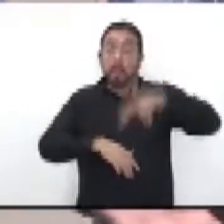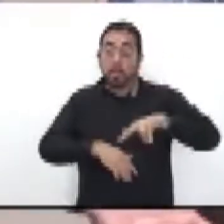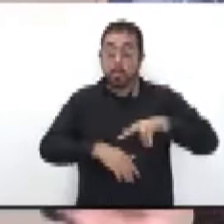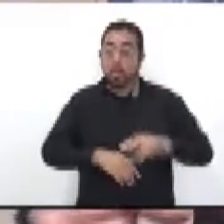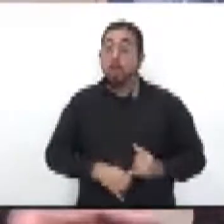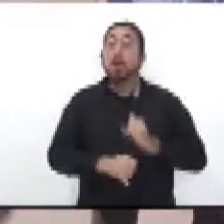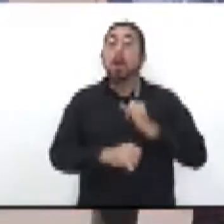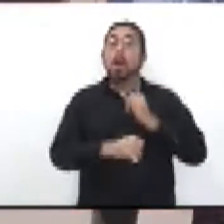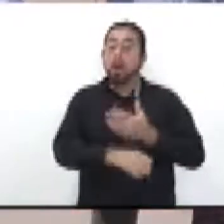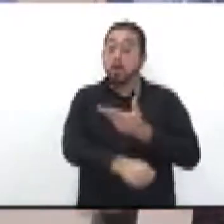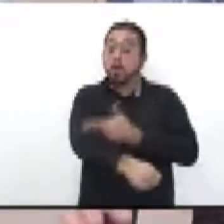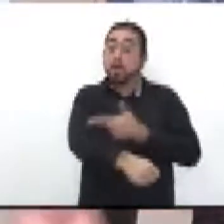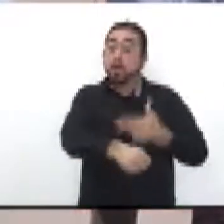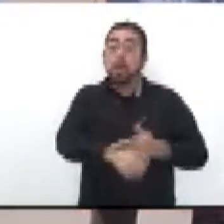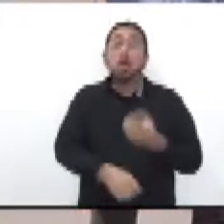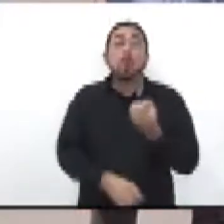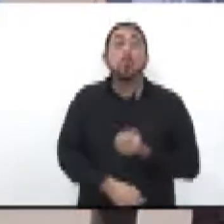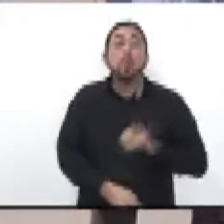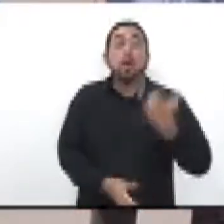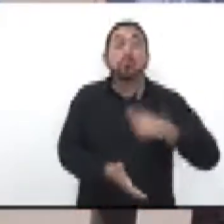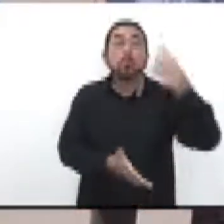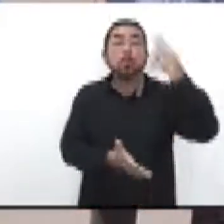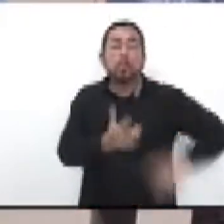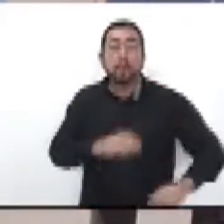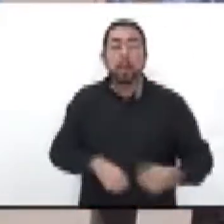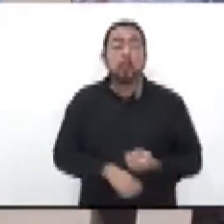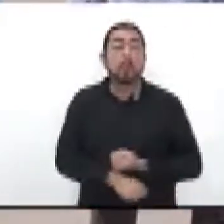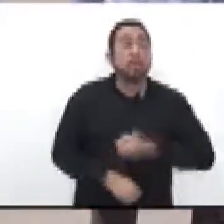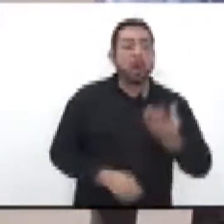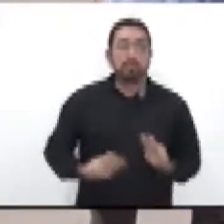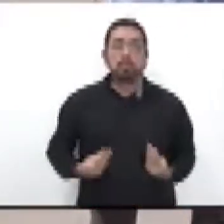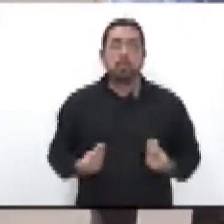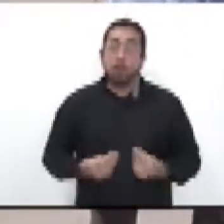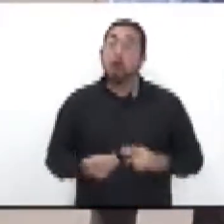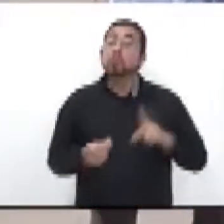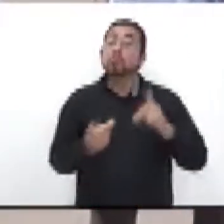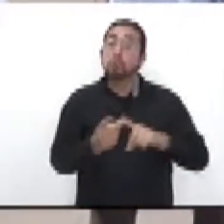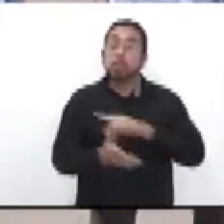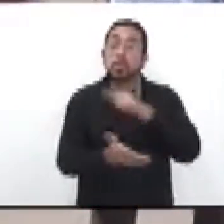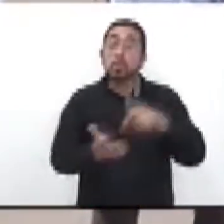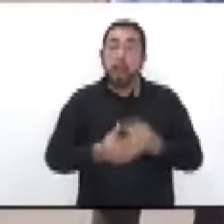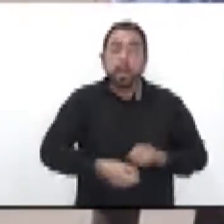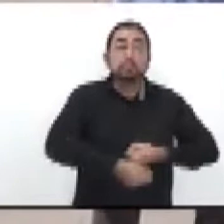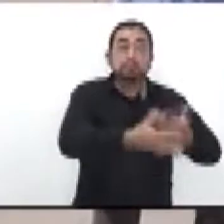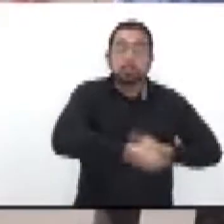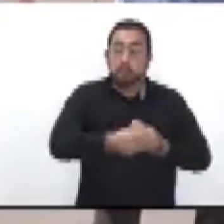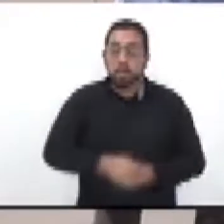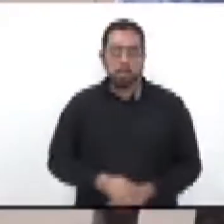qué se ha comprado y en cuánto se ha comprado y también a dónde se ha distribuido.